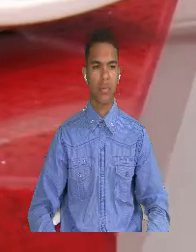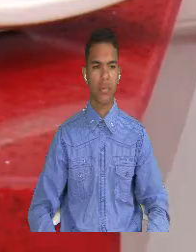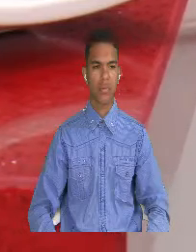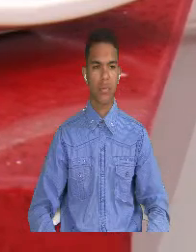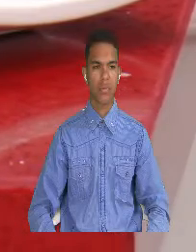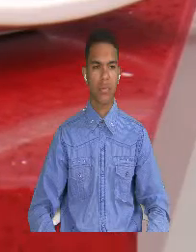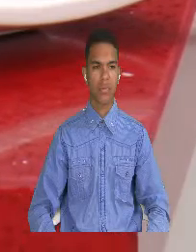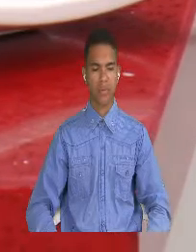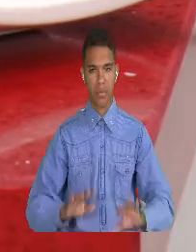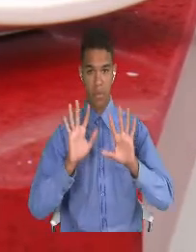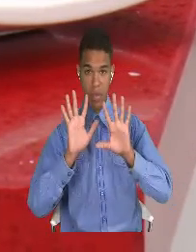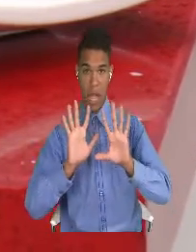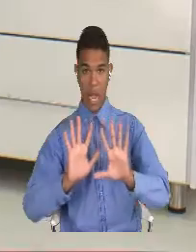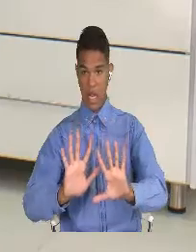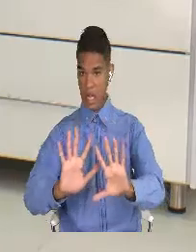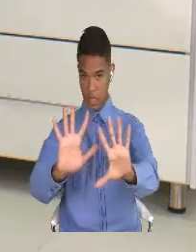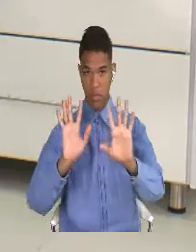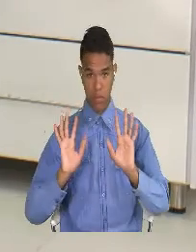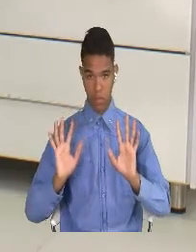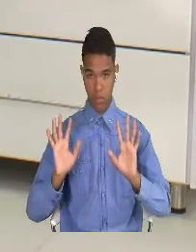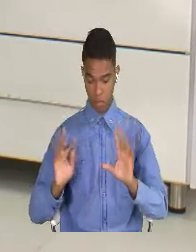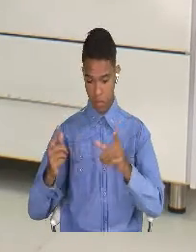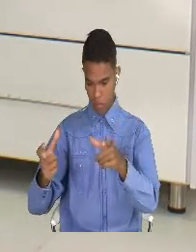entonces así. Como les decía, traje